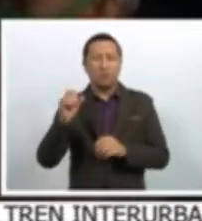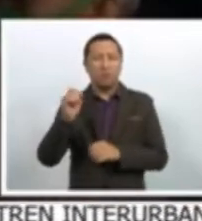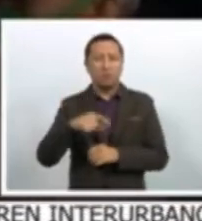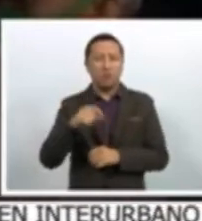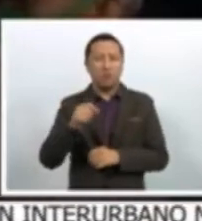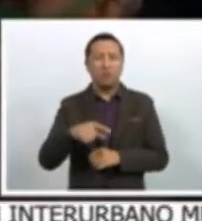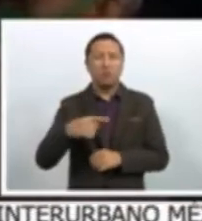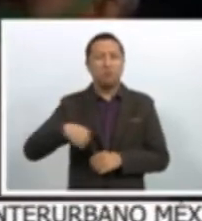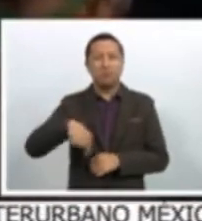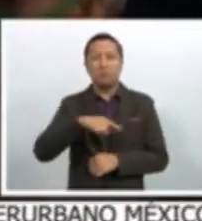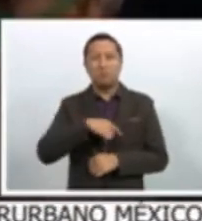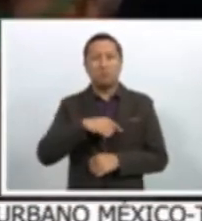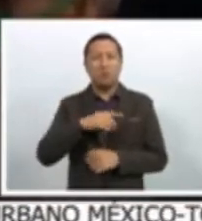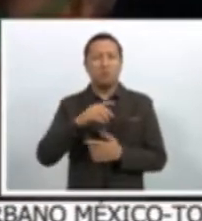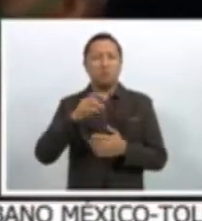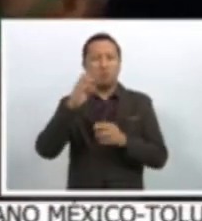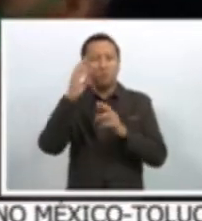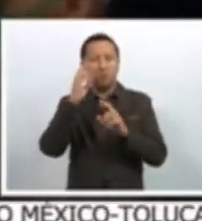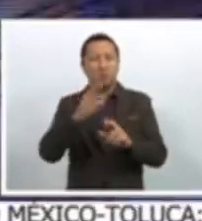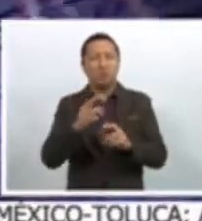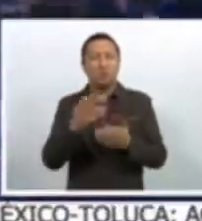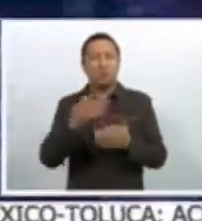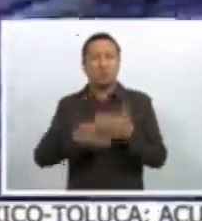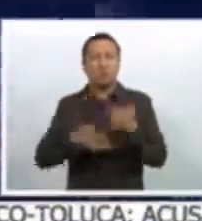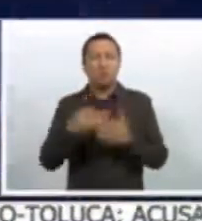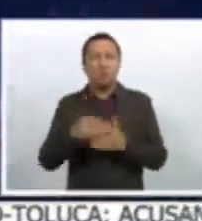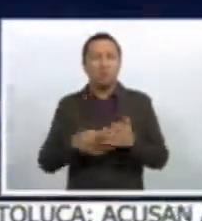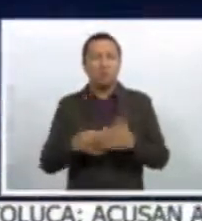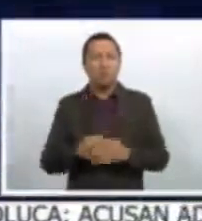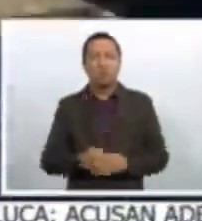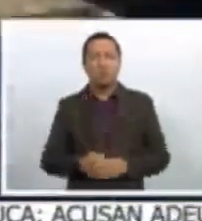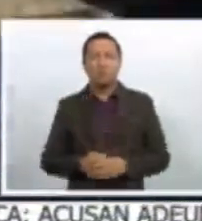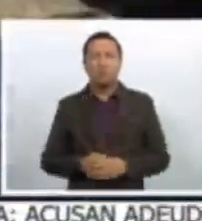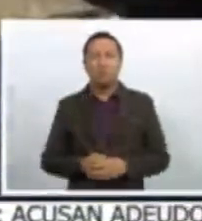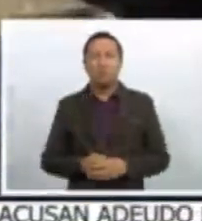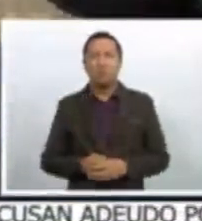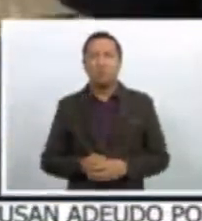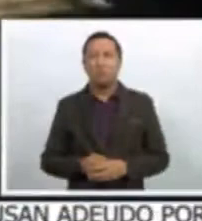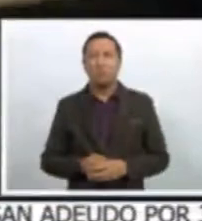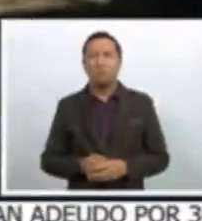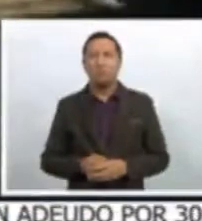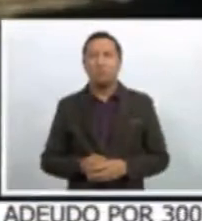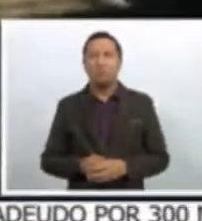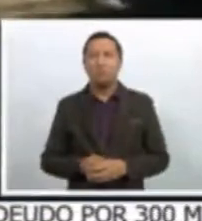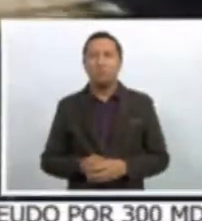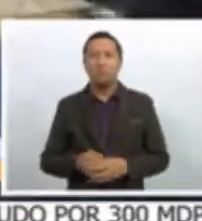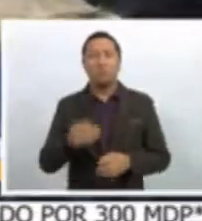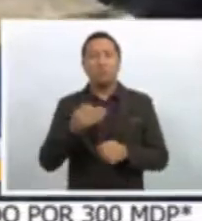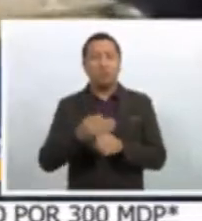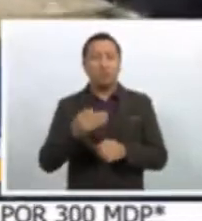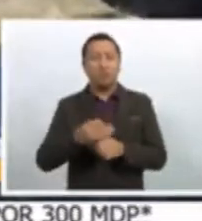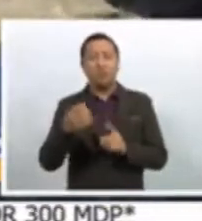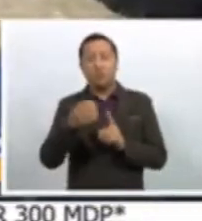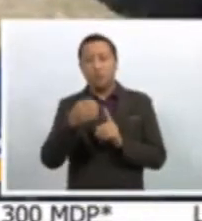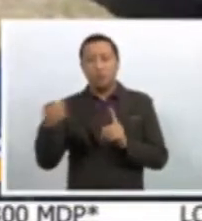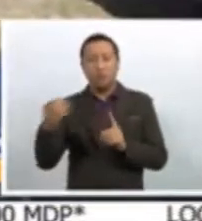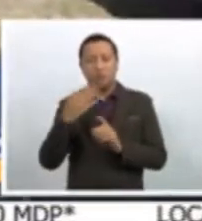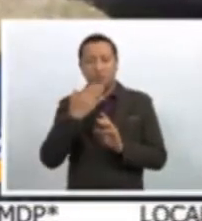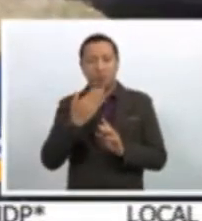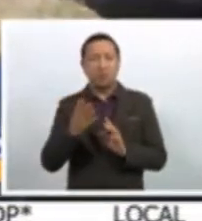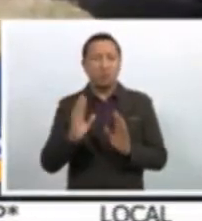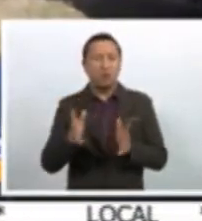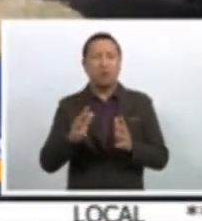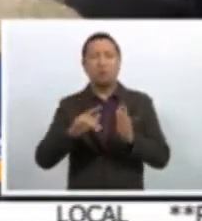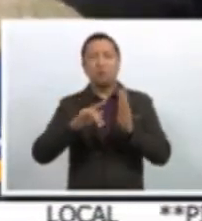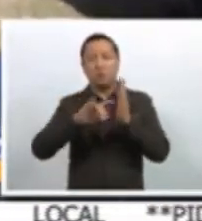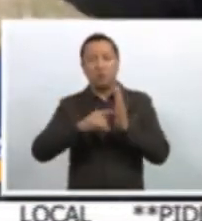no respetamos las formas de hacer. Pues ahorita ya está más organizado, lo dividieron todo por horarios,